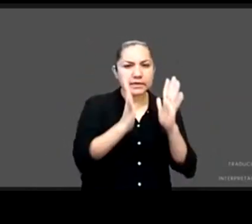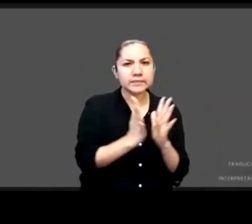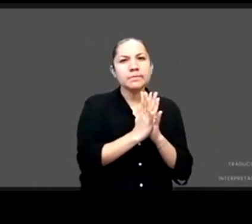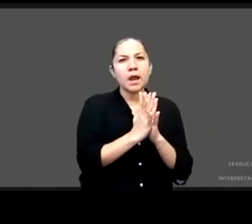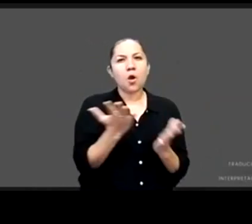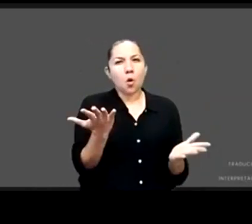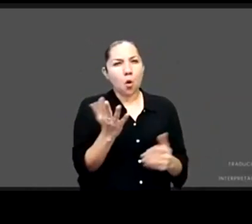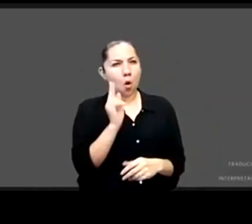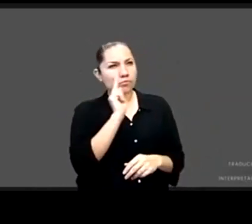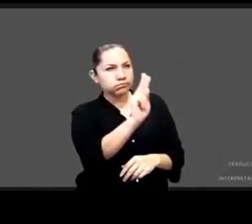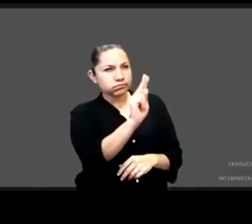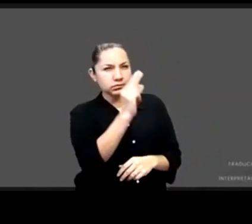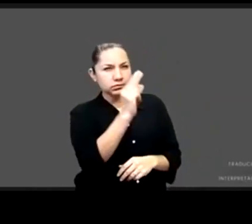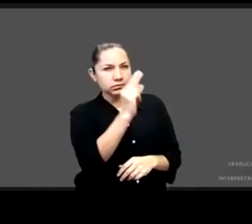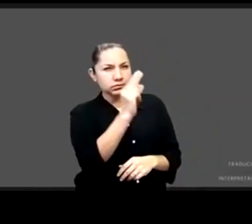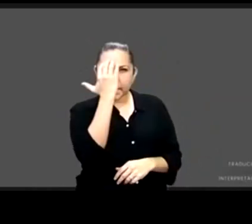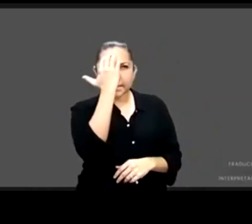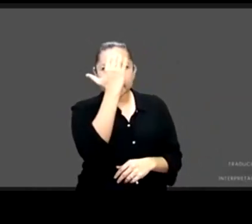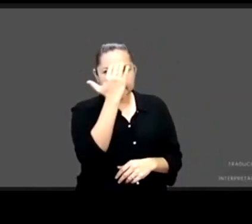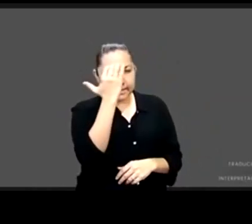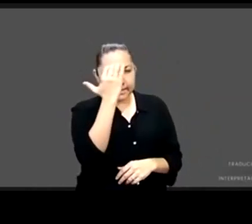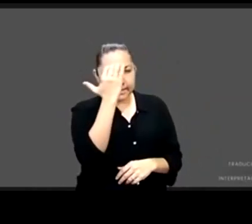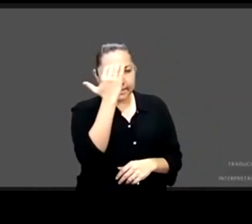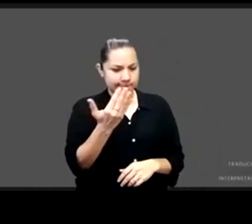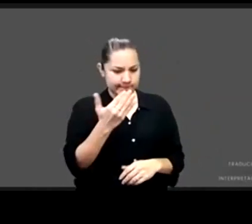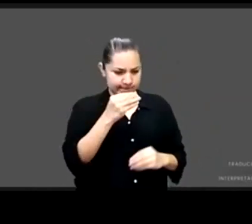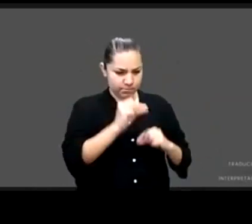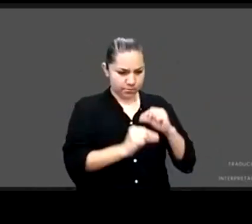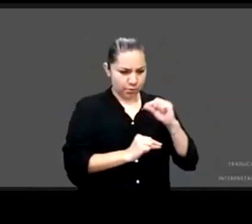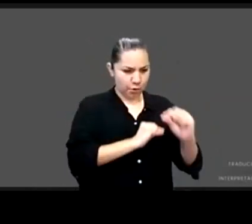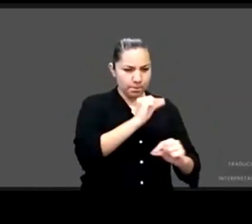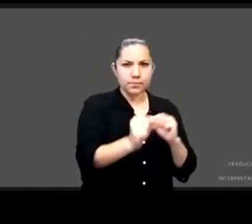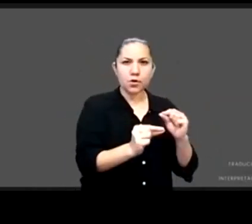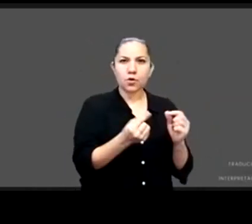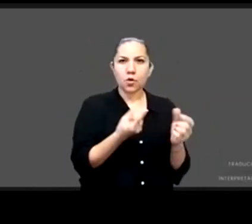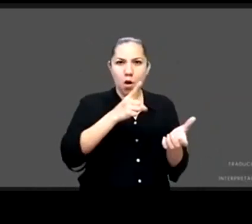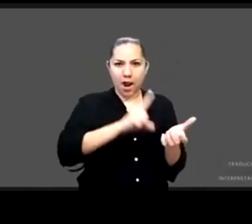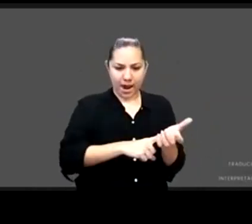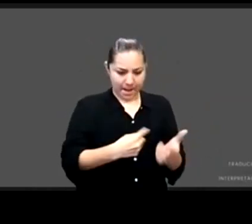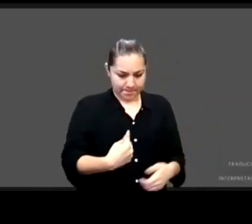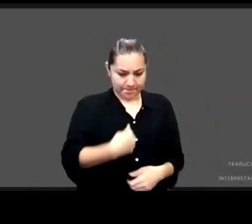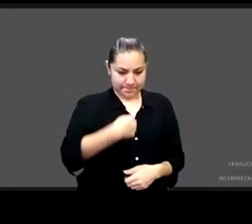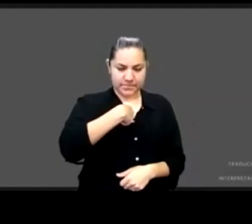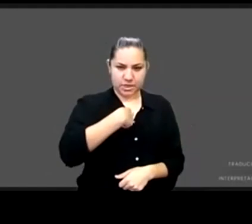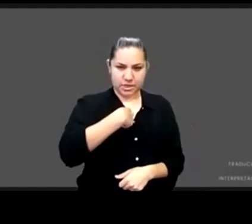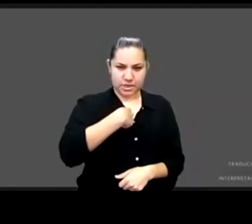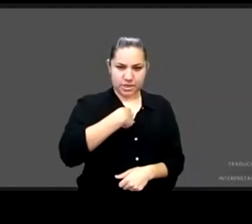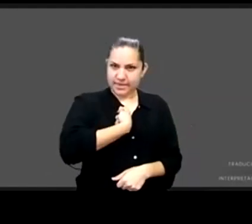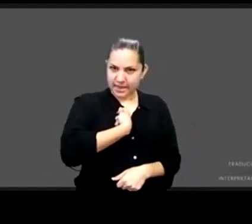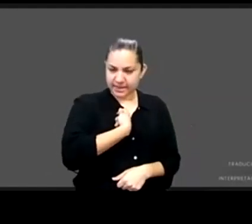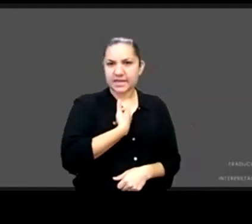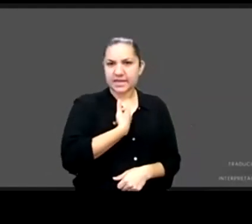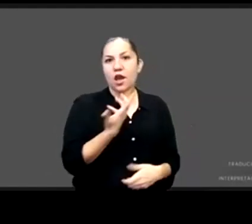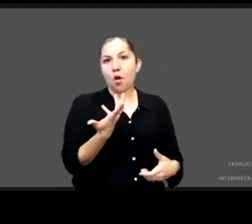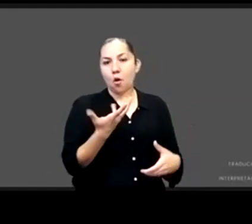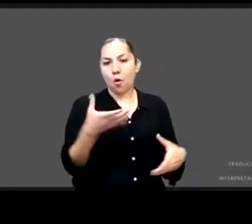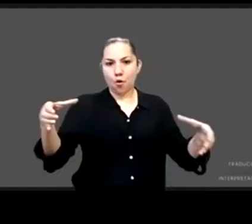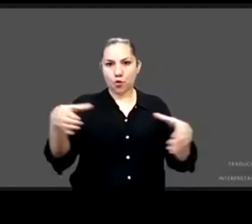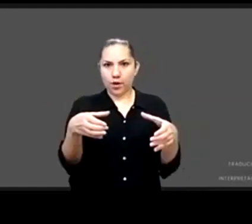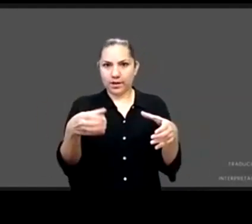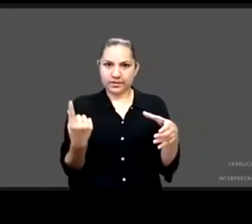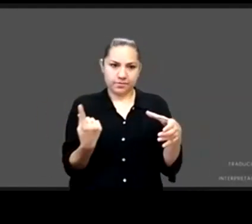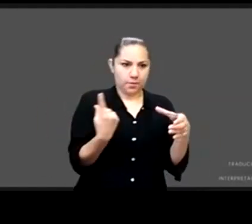de la misma manera sus identidades, tanto la individual como la colectiva. Ahora, hace ratito, Mayra, y tú mismo,